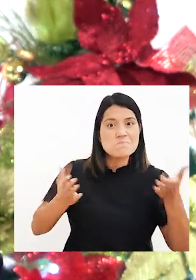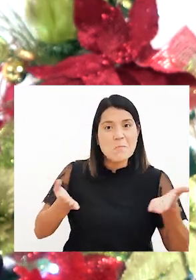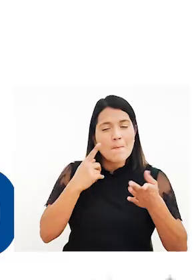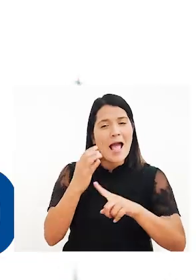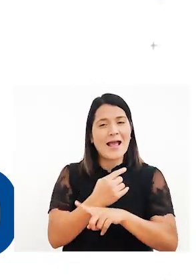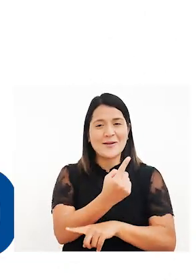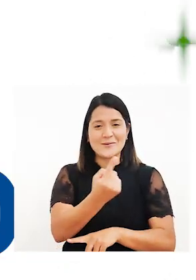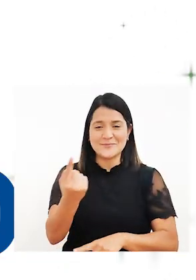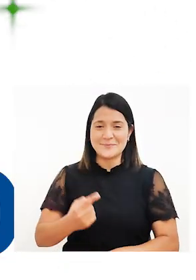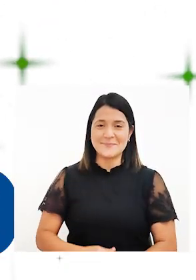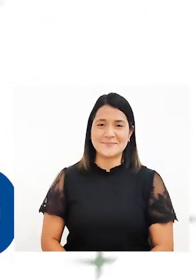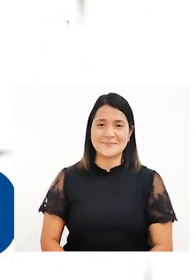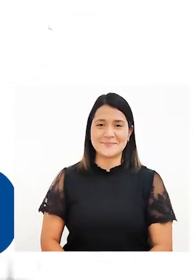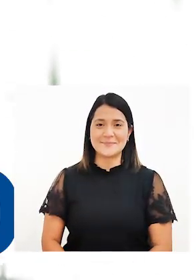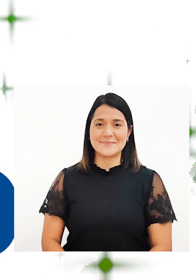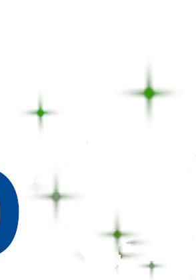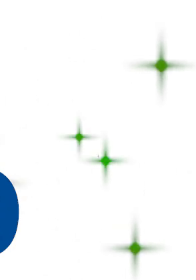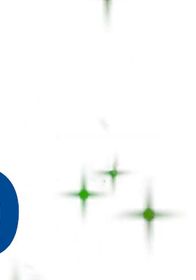ustedes.